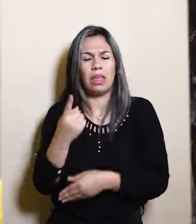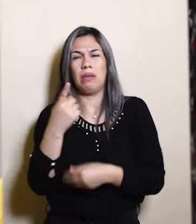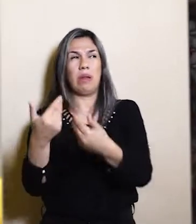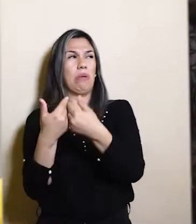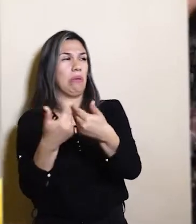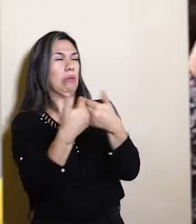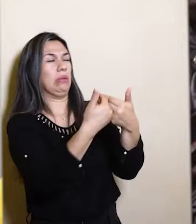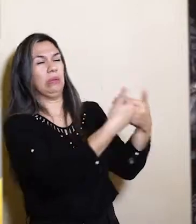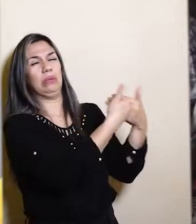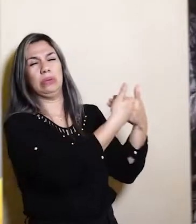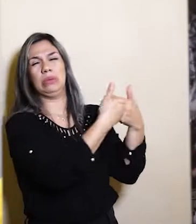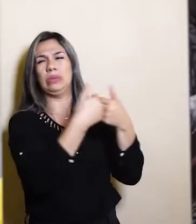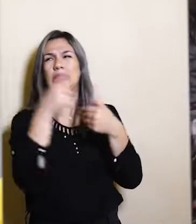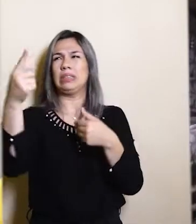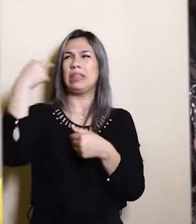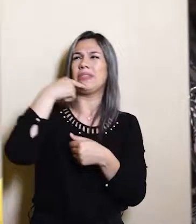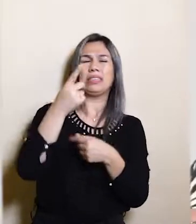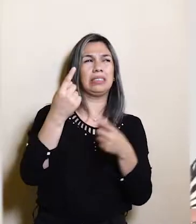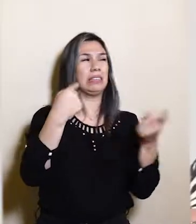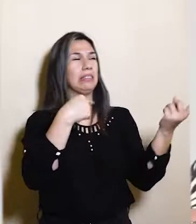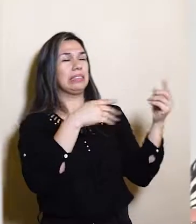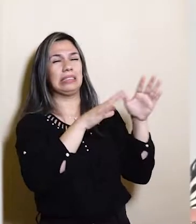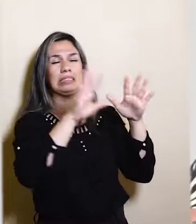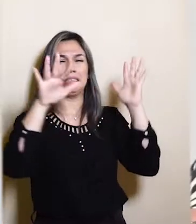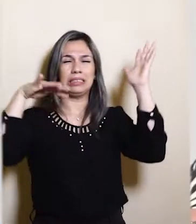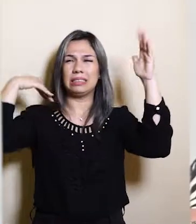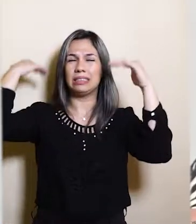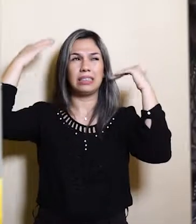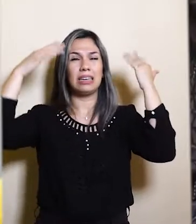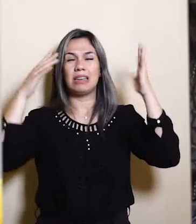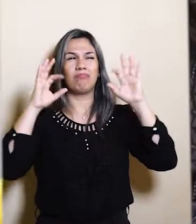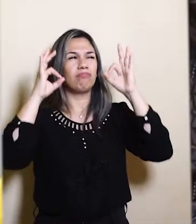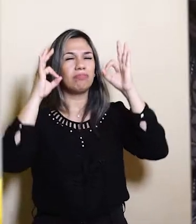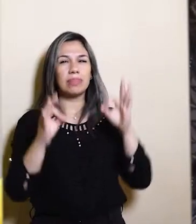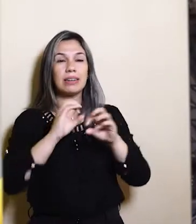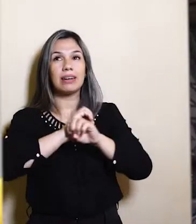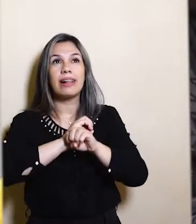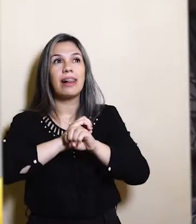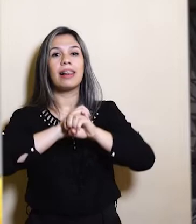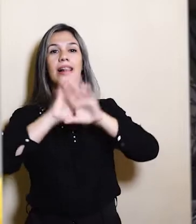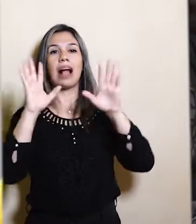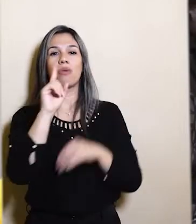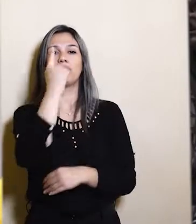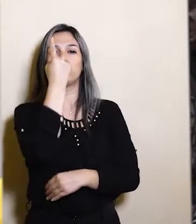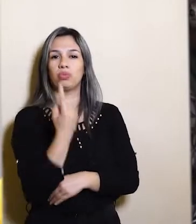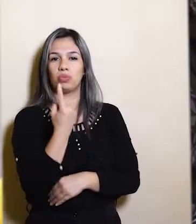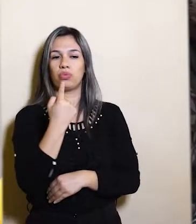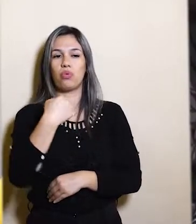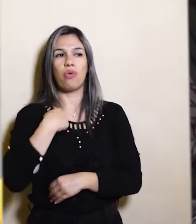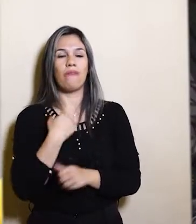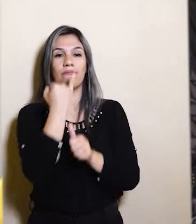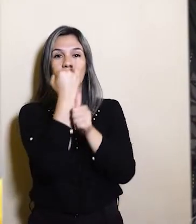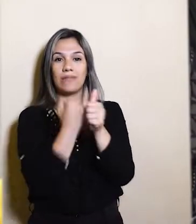pero el otro le mete otra. No, o sea, no hay verdaderamente una coordinación interministerial que no someta a